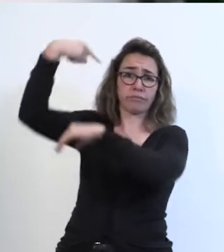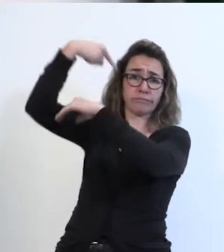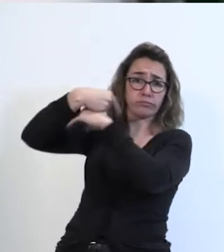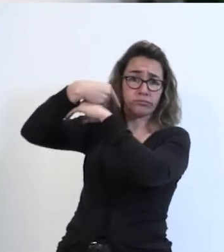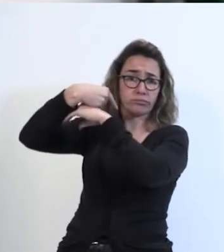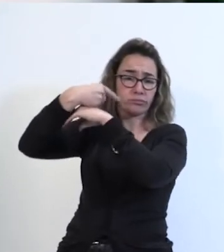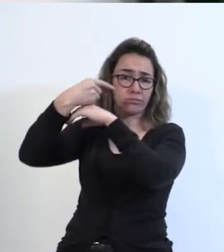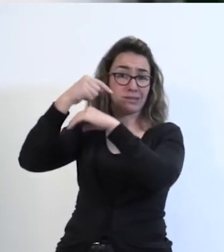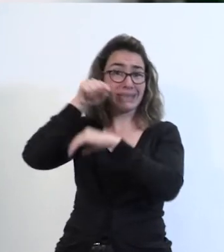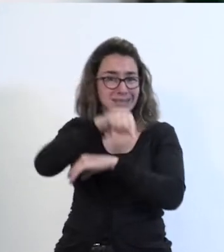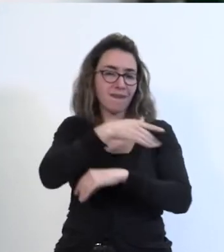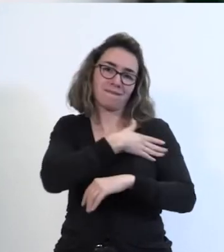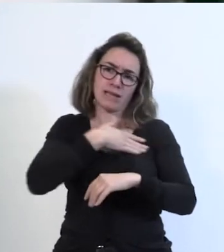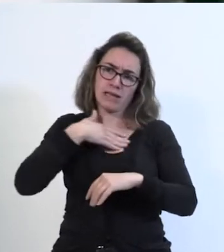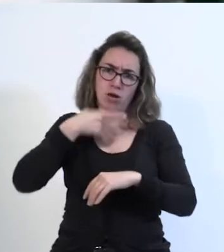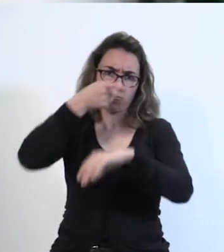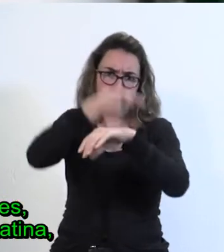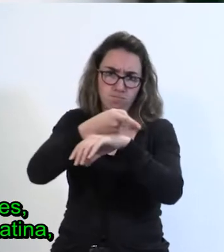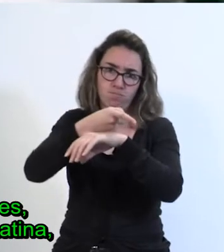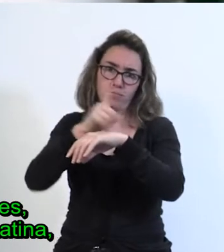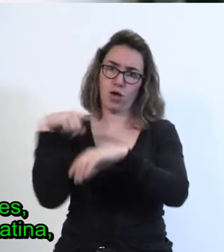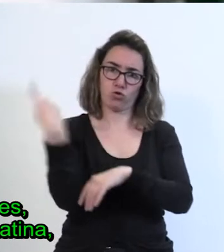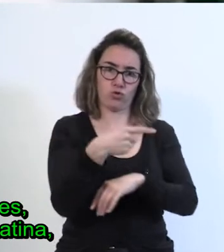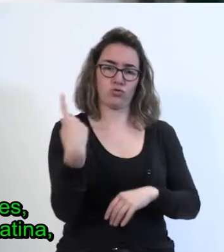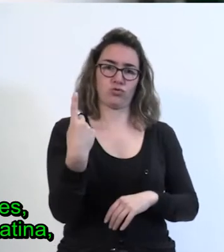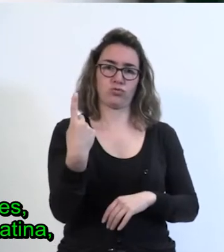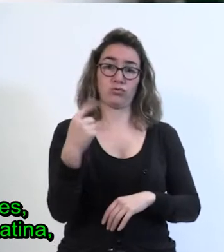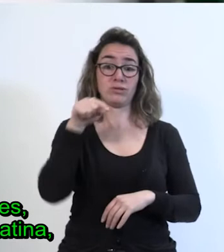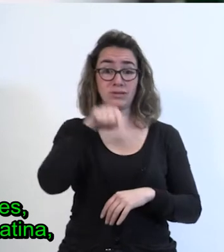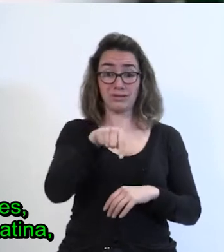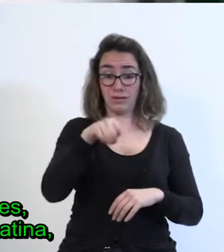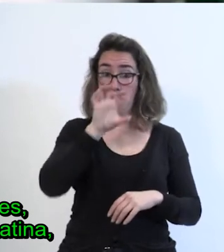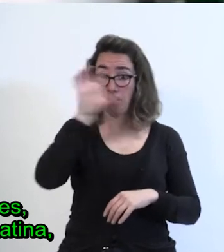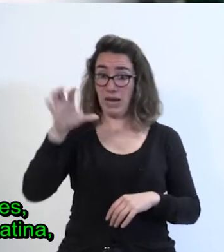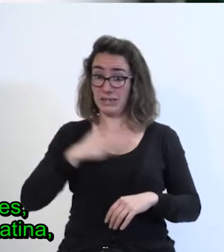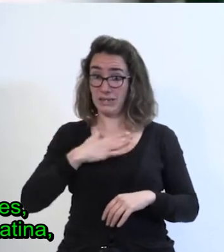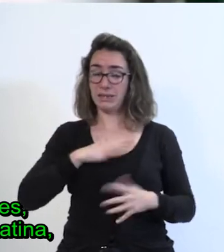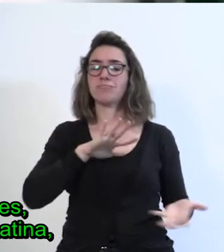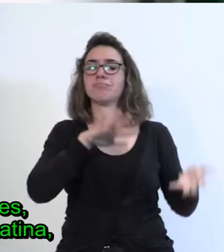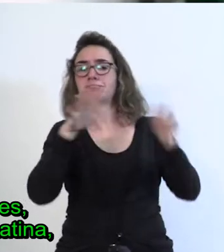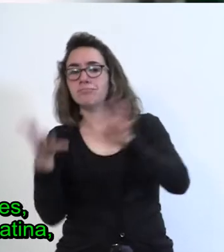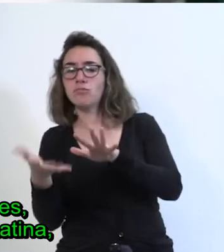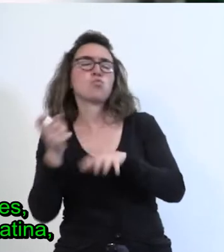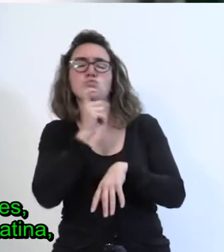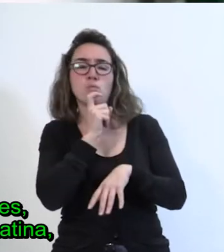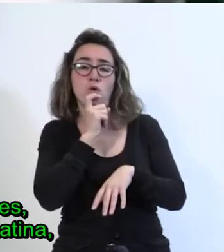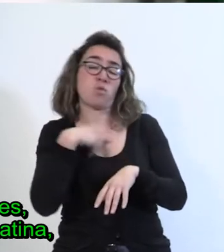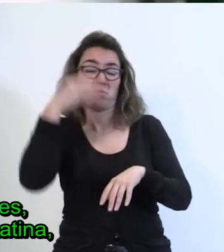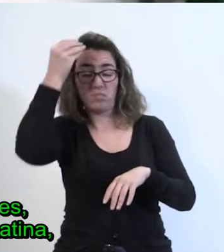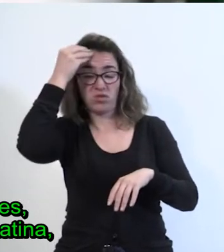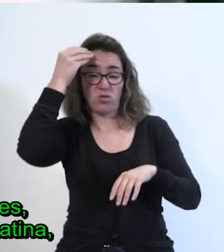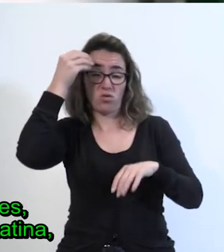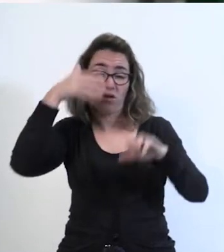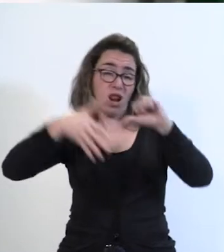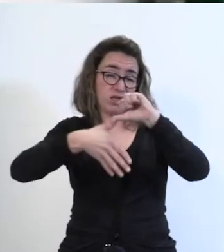obligación, es el que se busca imponer. Y esto se traduce en nuestros países, yo pienso que en casi toda